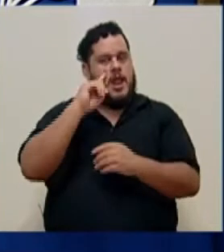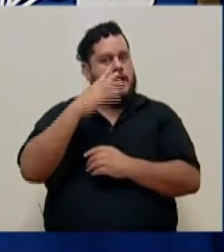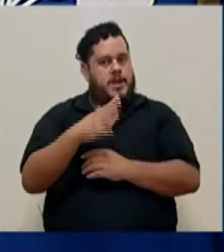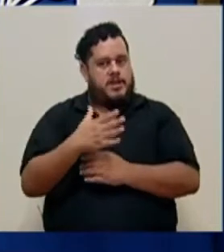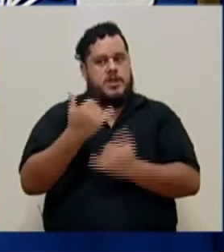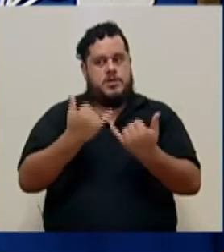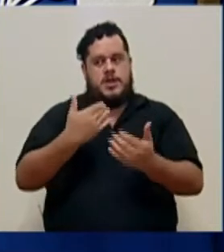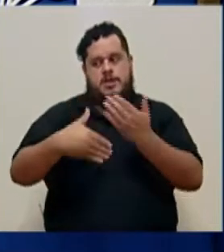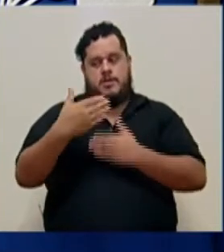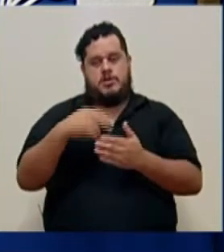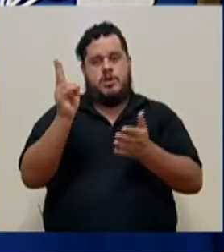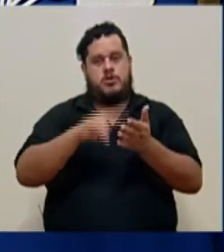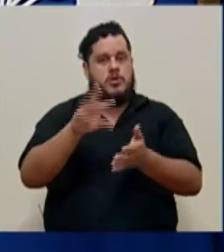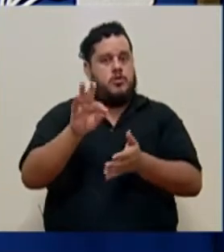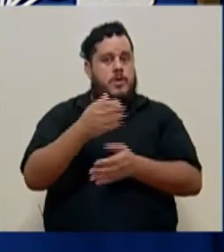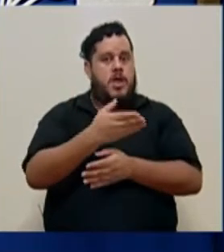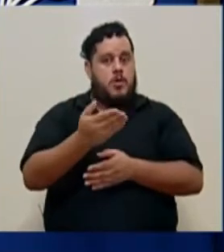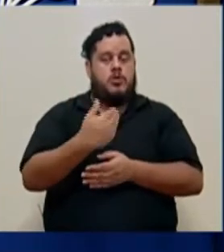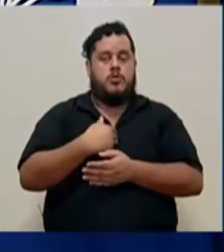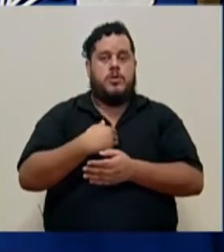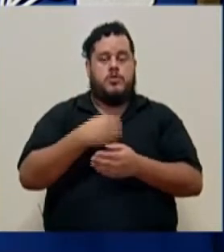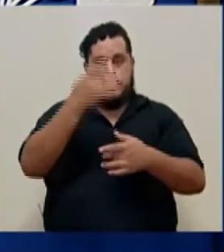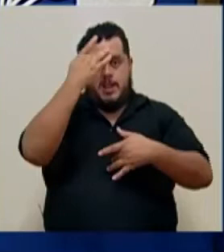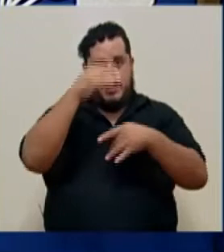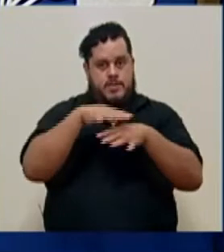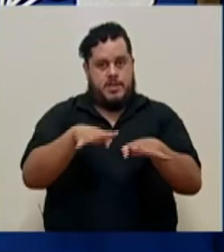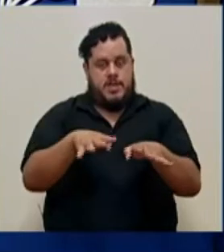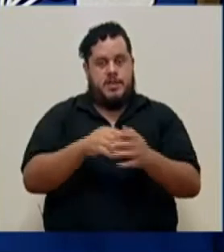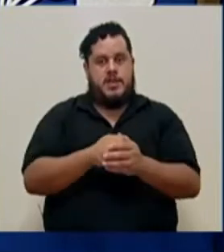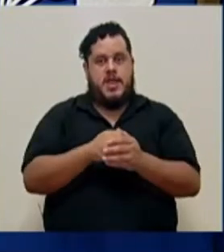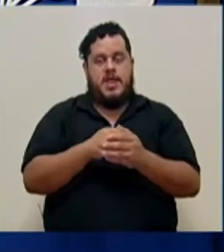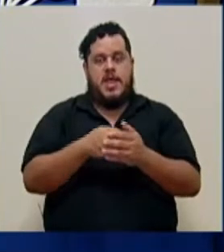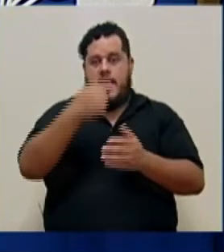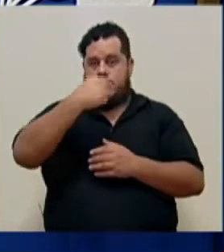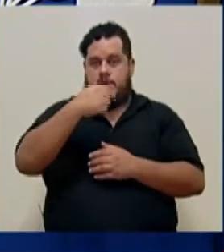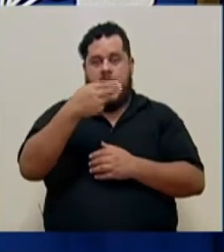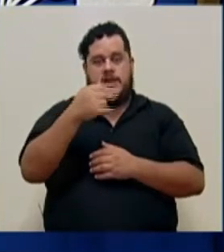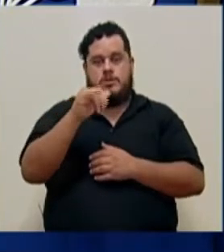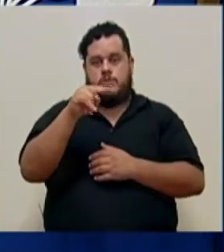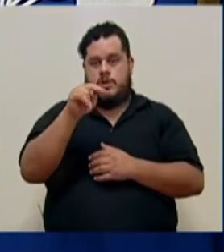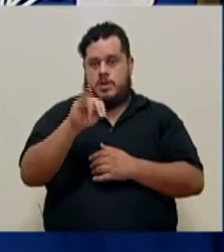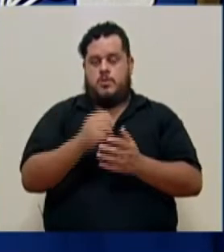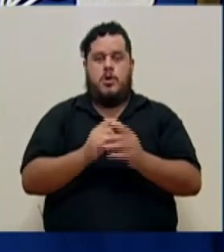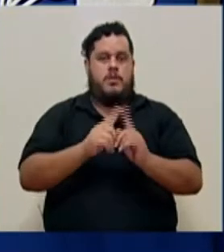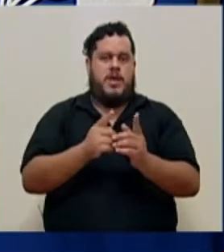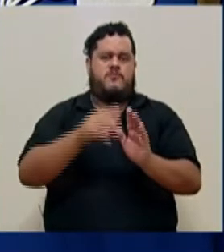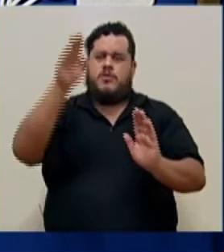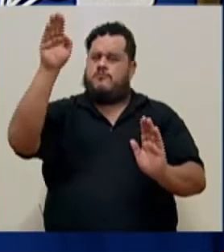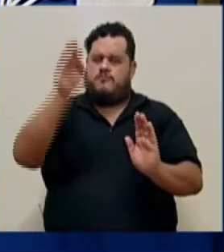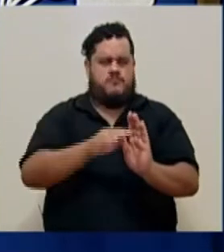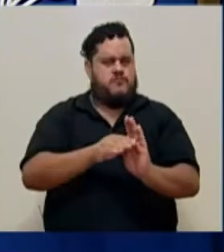también en el 2009 cuando hubo la pandemia de influenza H1N1. Claro, en ese momento fueron mucho